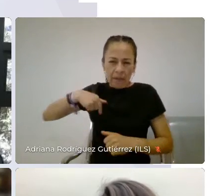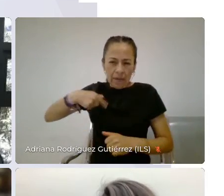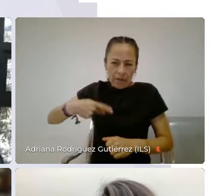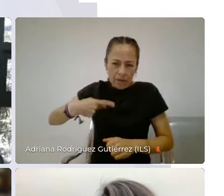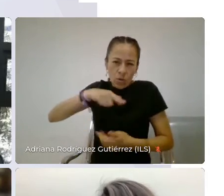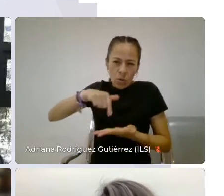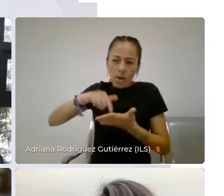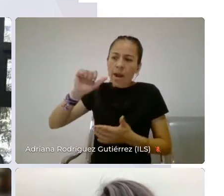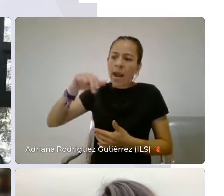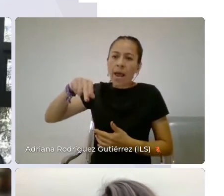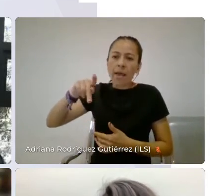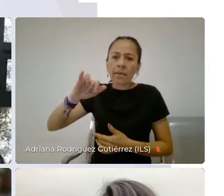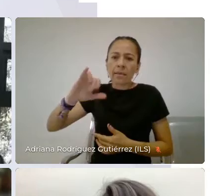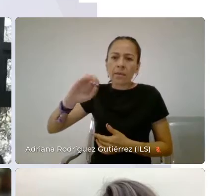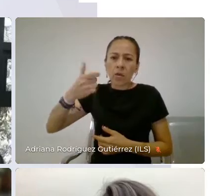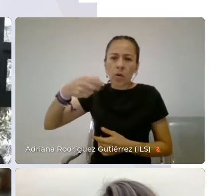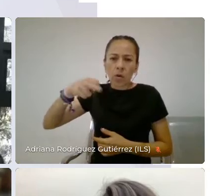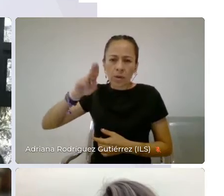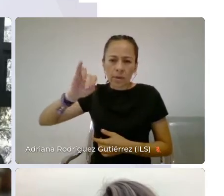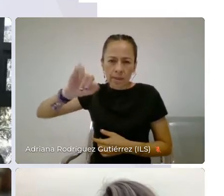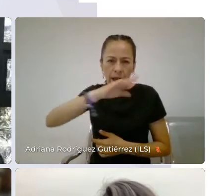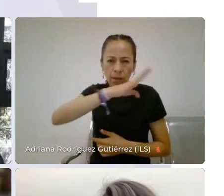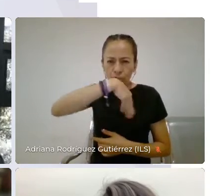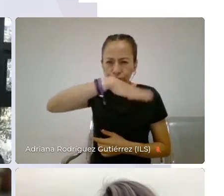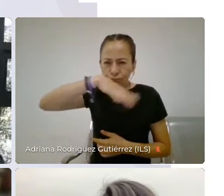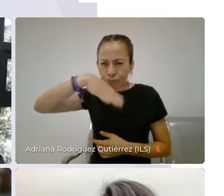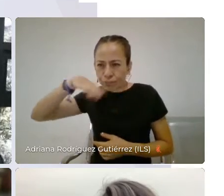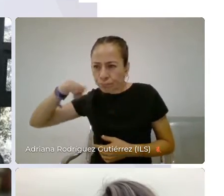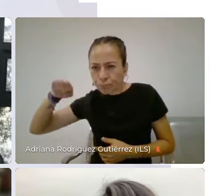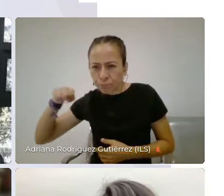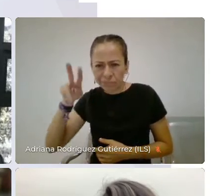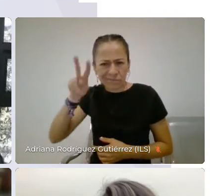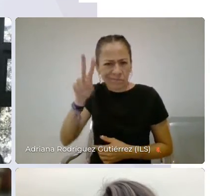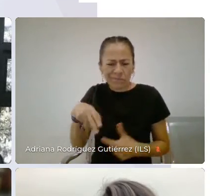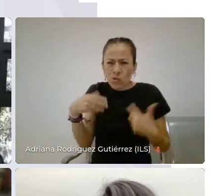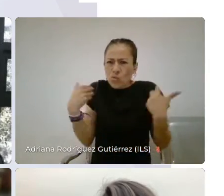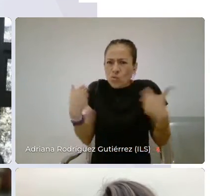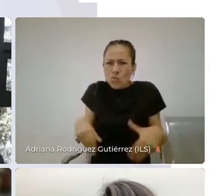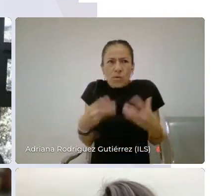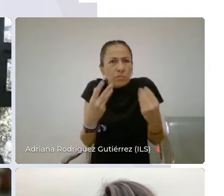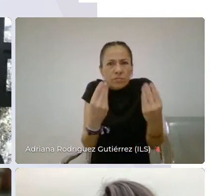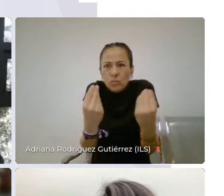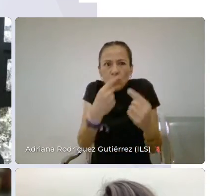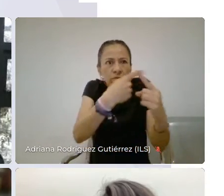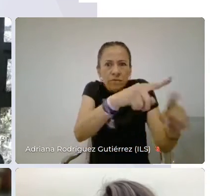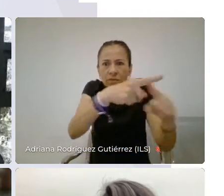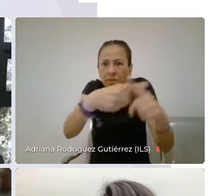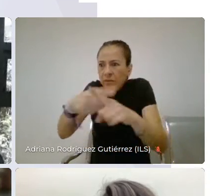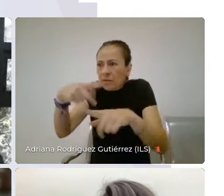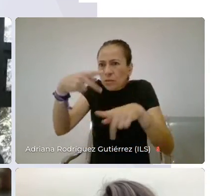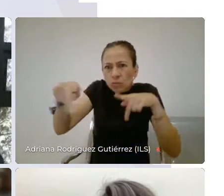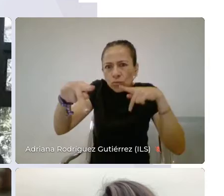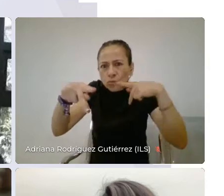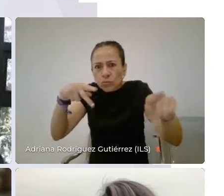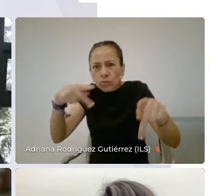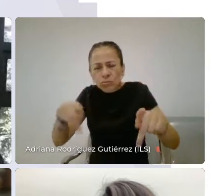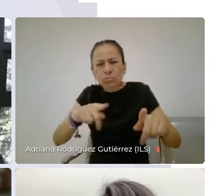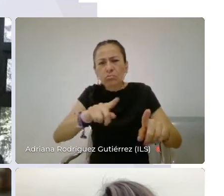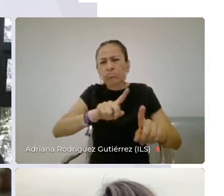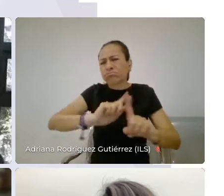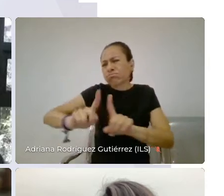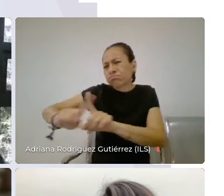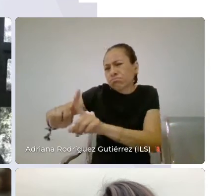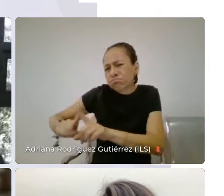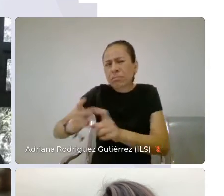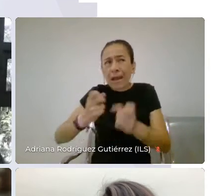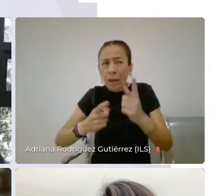en particular, es un territorio altamente diverso con todas las unidades de las que hablas y todas las que de pronto no escribiste tampoco y que otros tenemos por